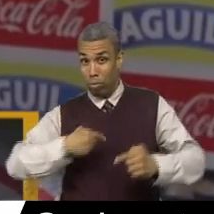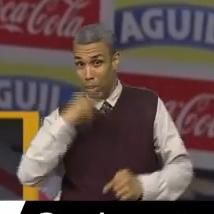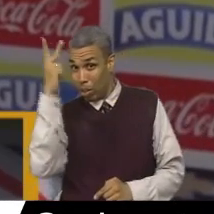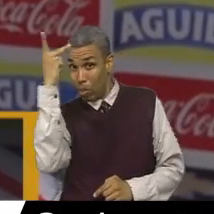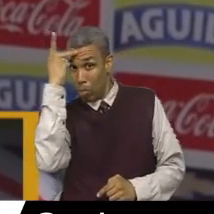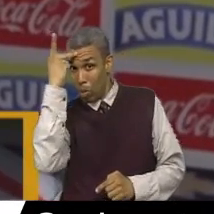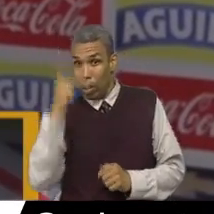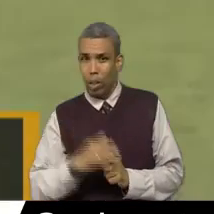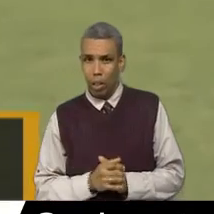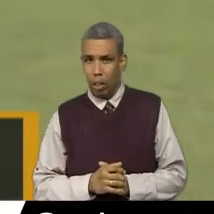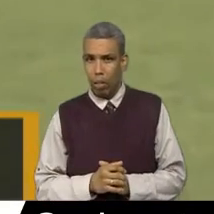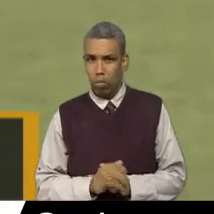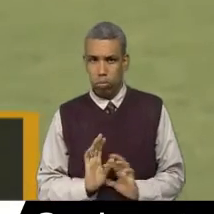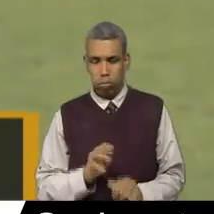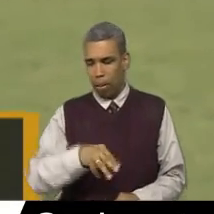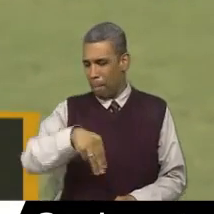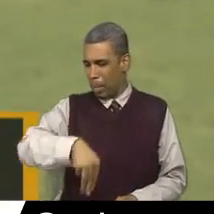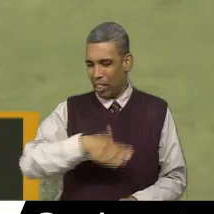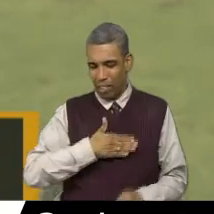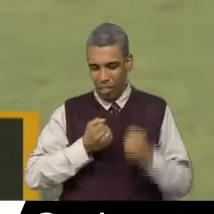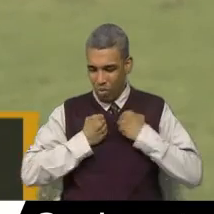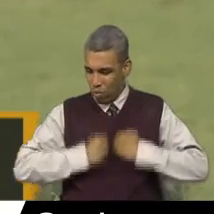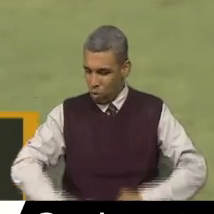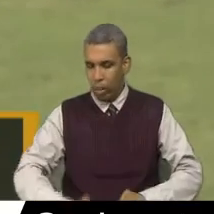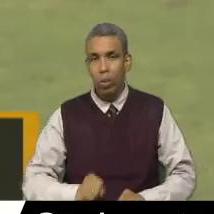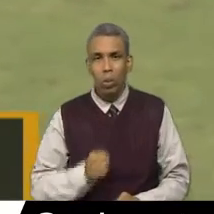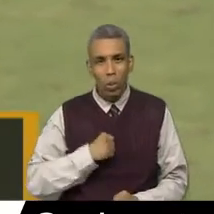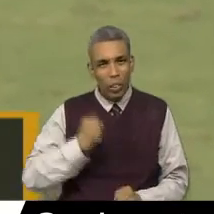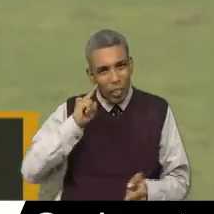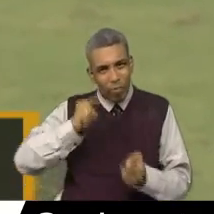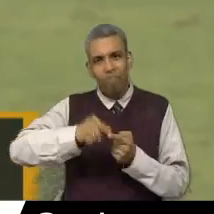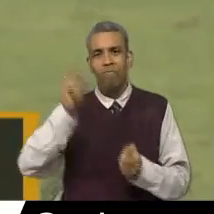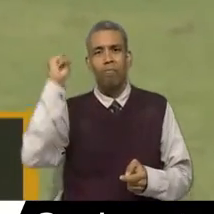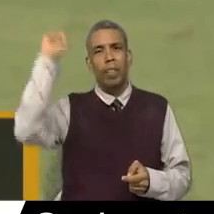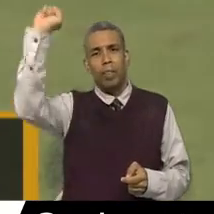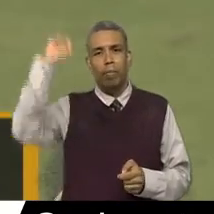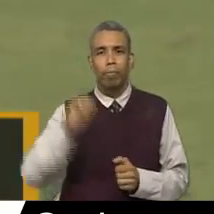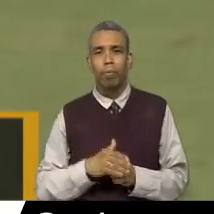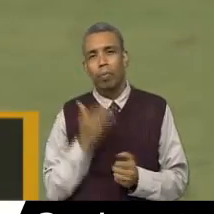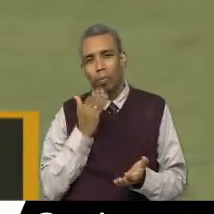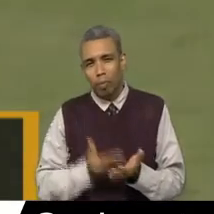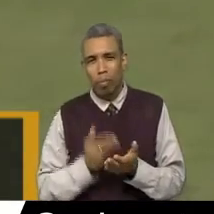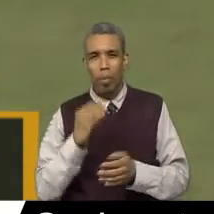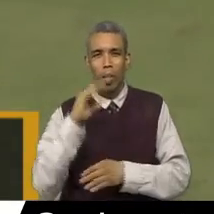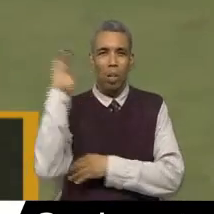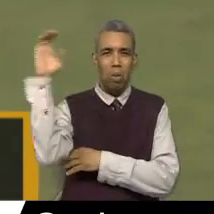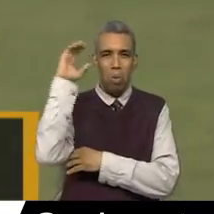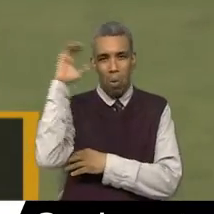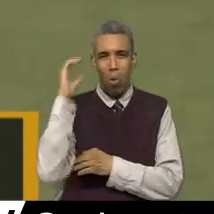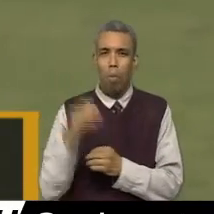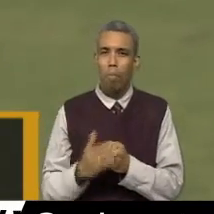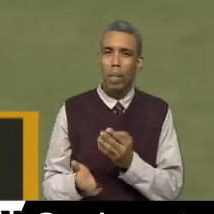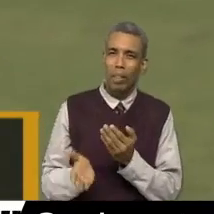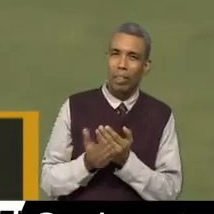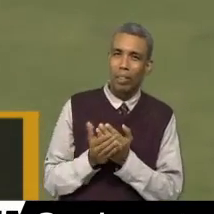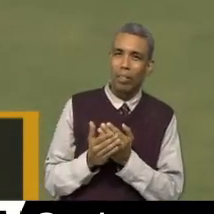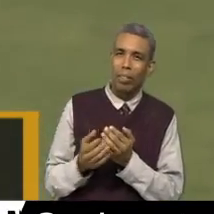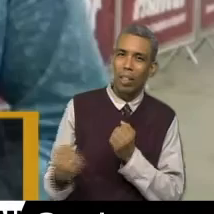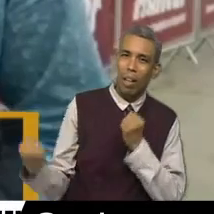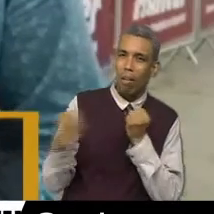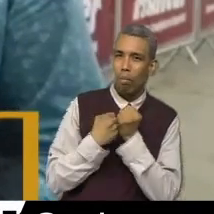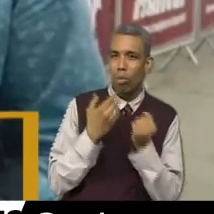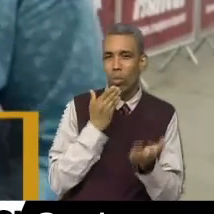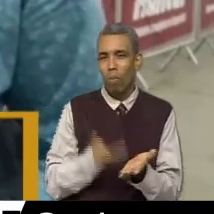el país el martes. Así que estamos muy contentos y agradecidos por el respaldo y por el apoyo de la gente y esperemos darles alegrías en el